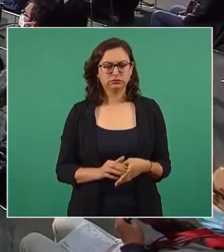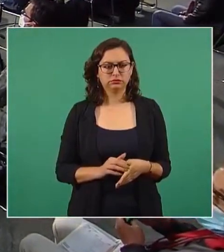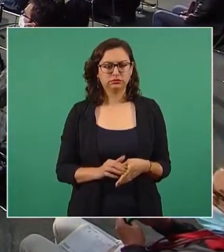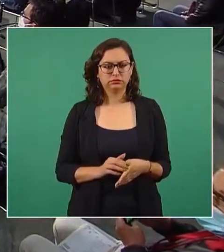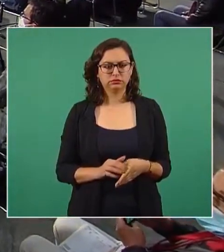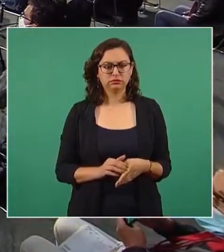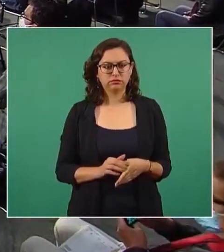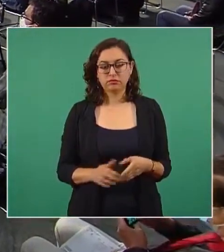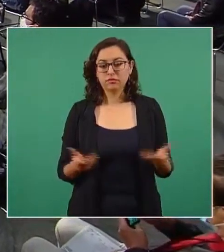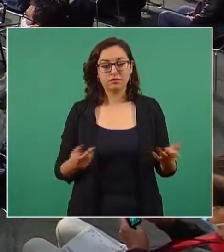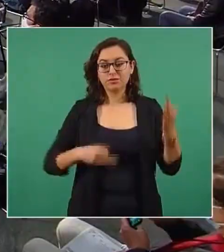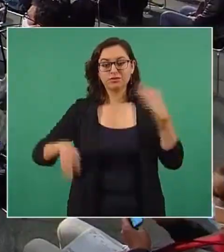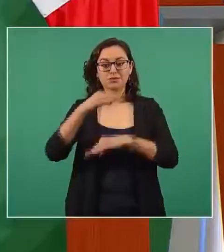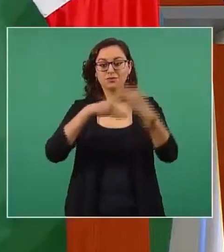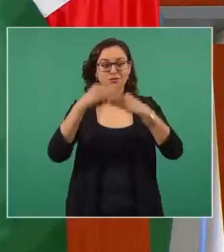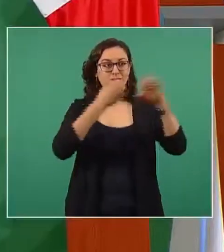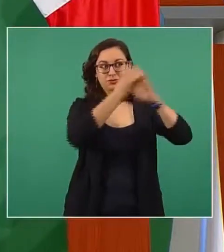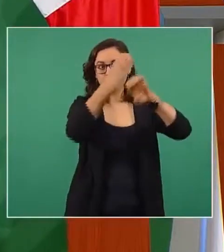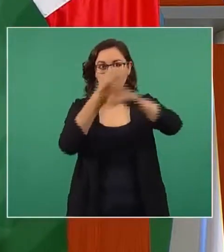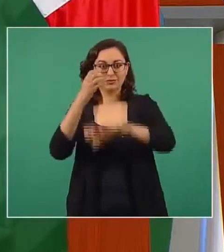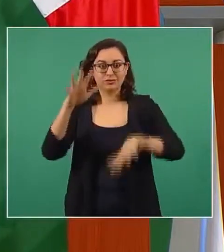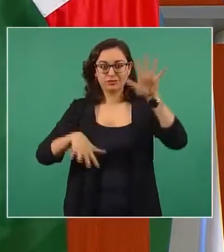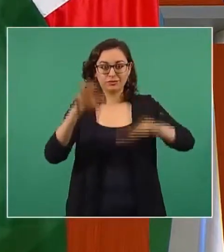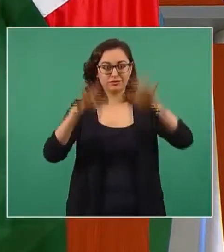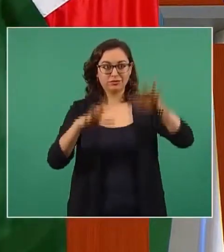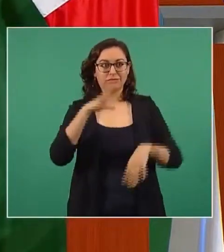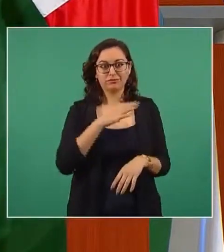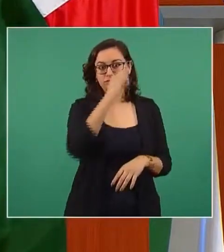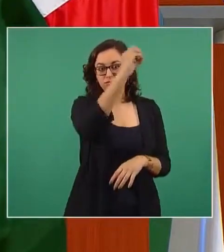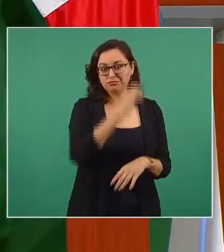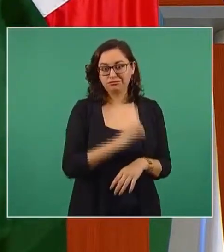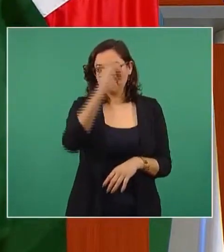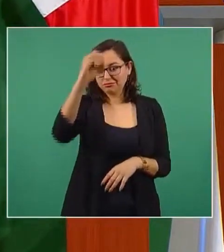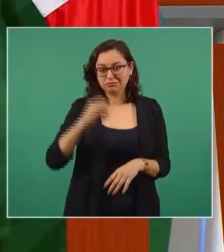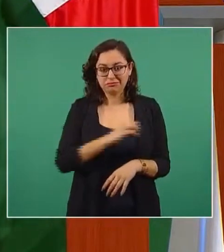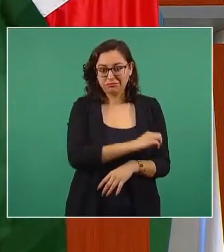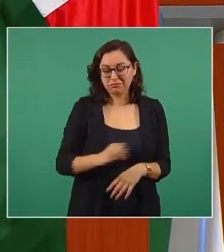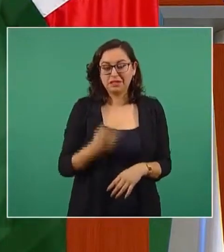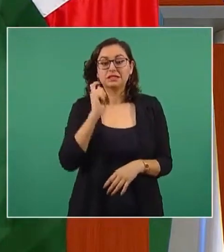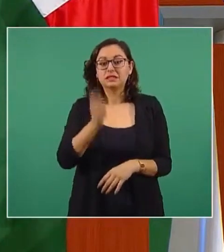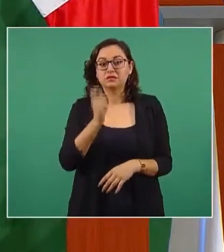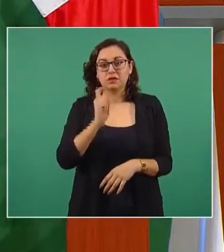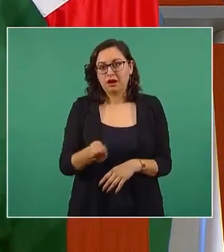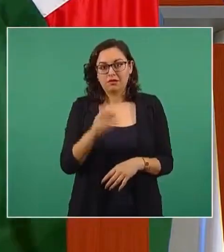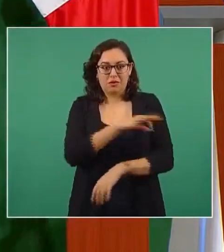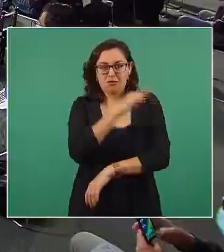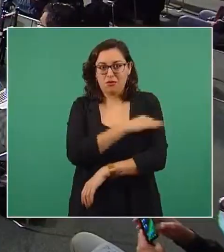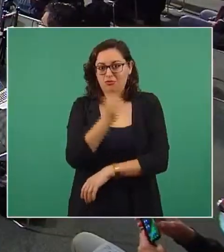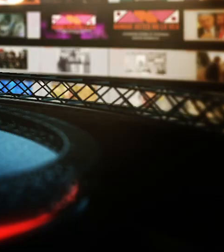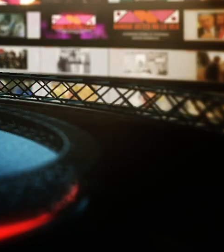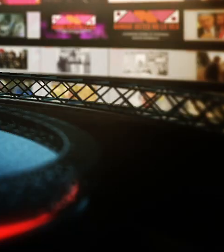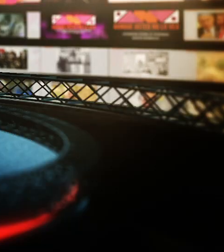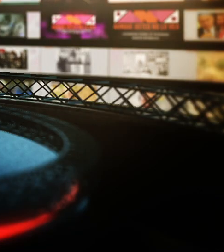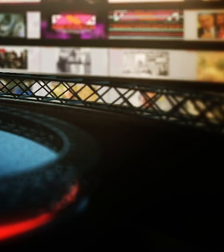en todos hay ceros, digo en varias, por el traslado y por la